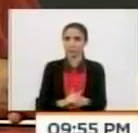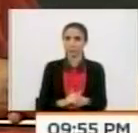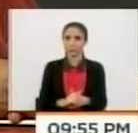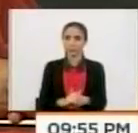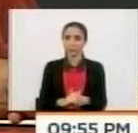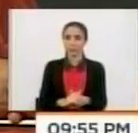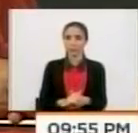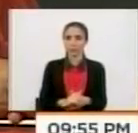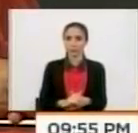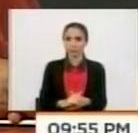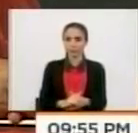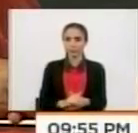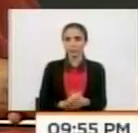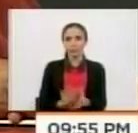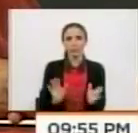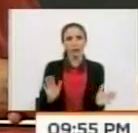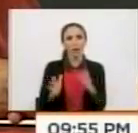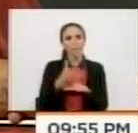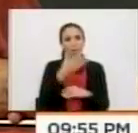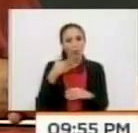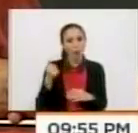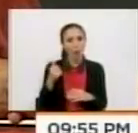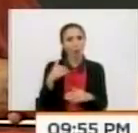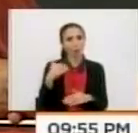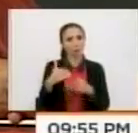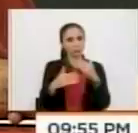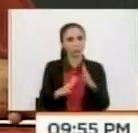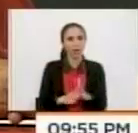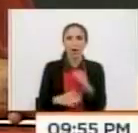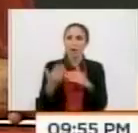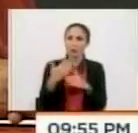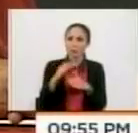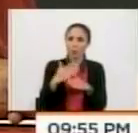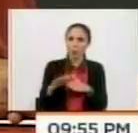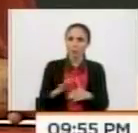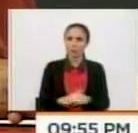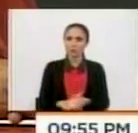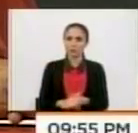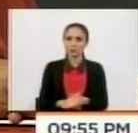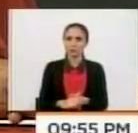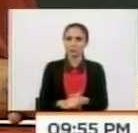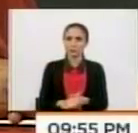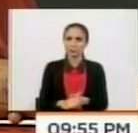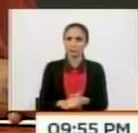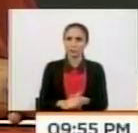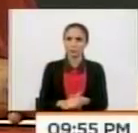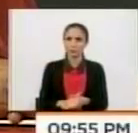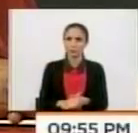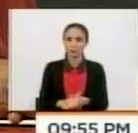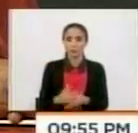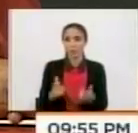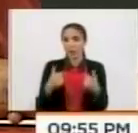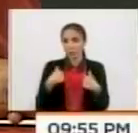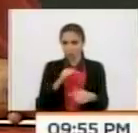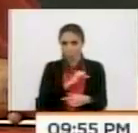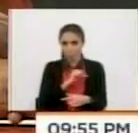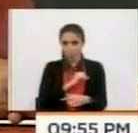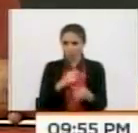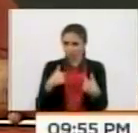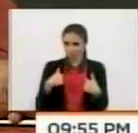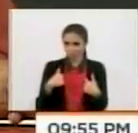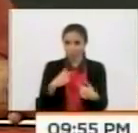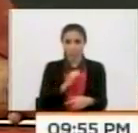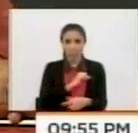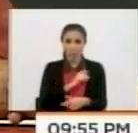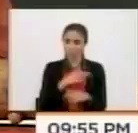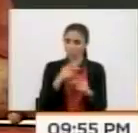mejor. O también para mal, siempre con el pueblo. El que nada debe, nada teme. A dar la